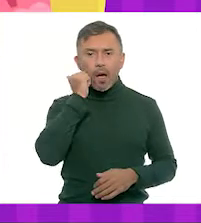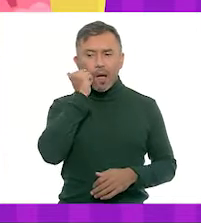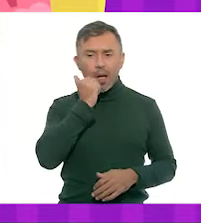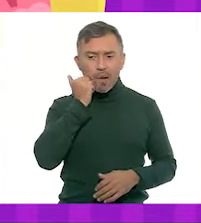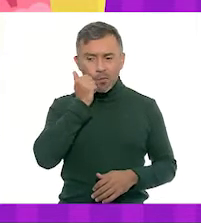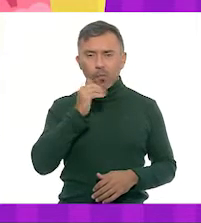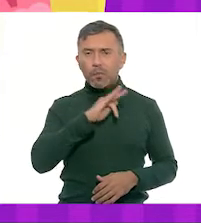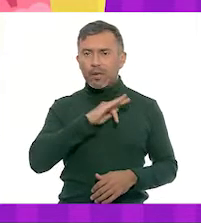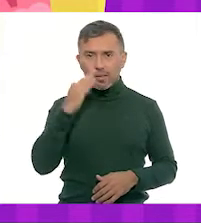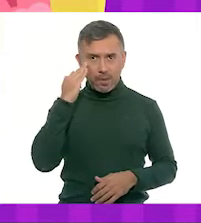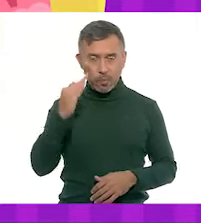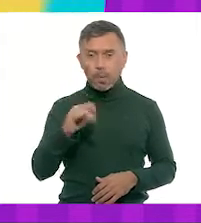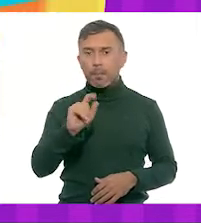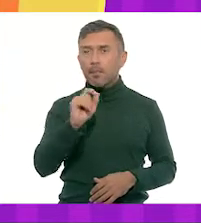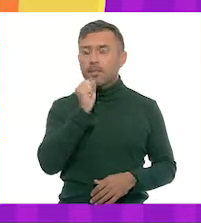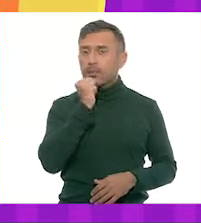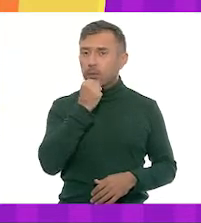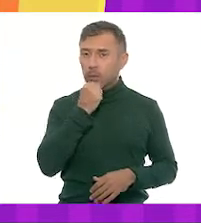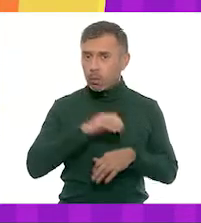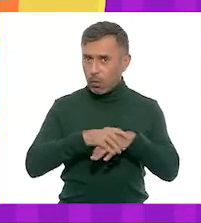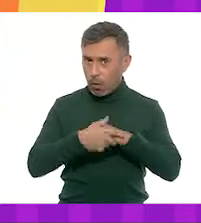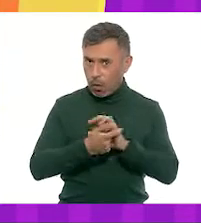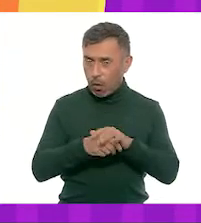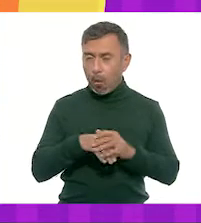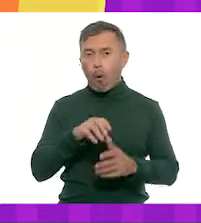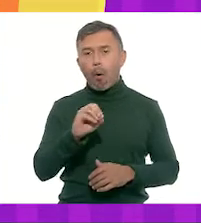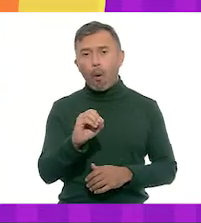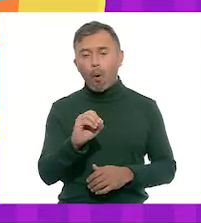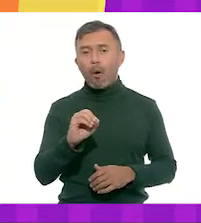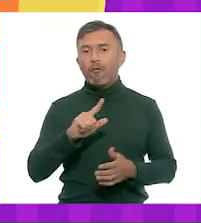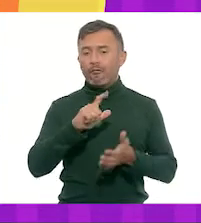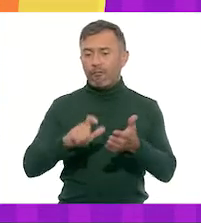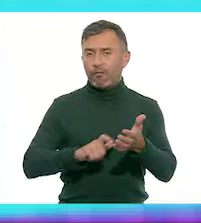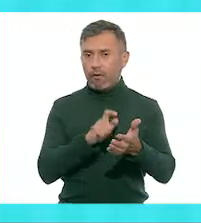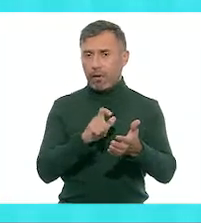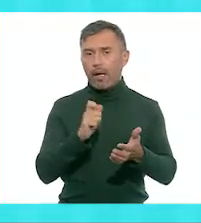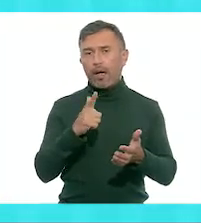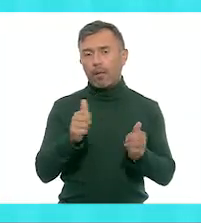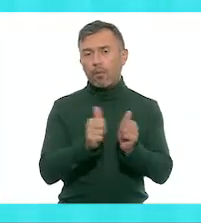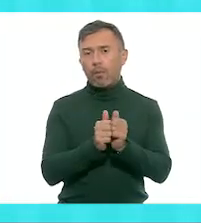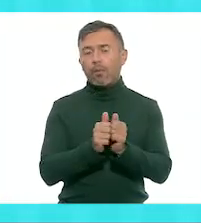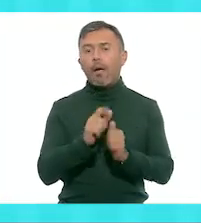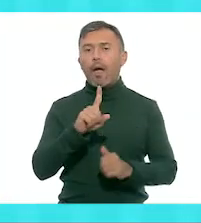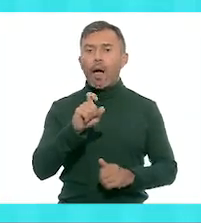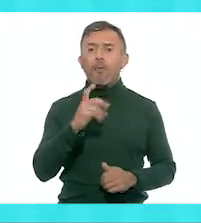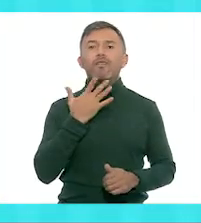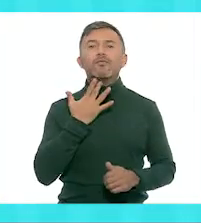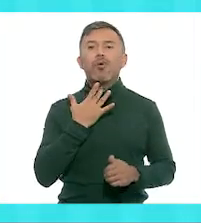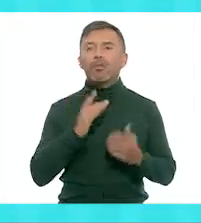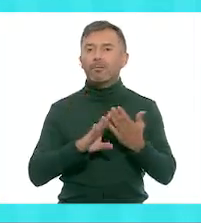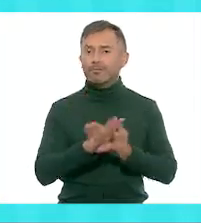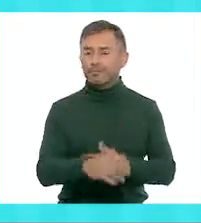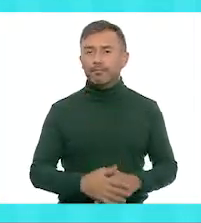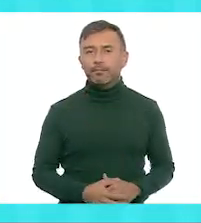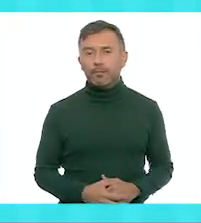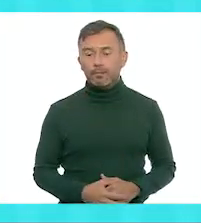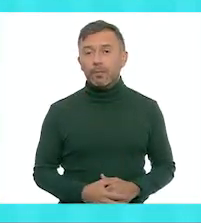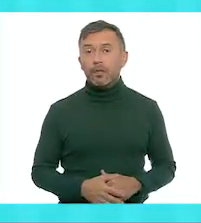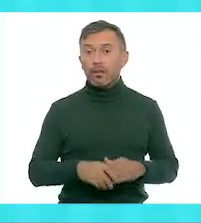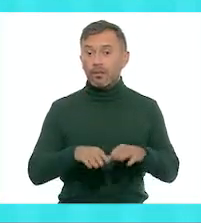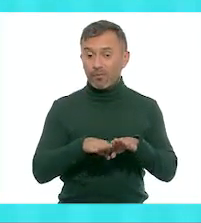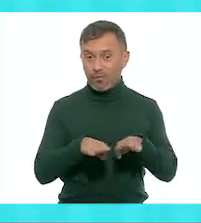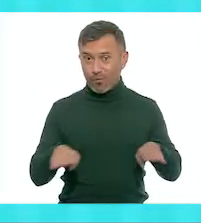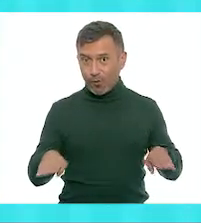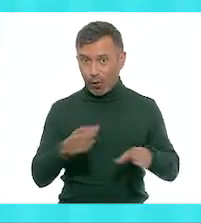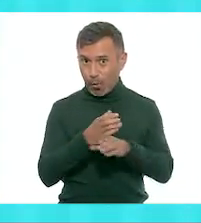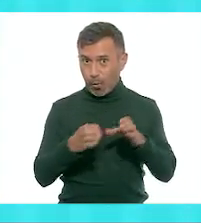durante 20 segundos o aplica desinfectante a base de agua y alcohol. Desinfecta las superficies de los objetos que